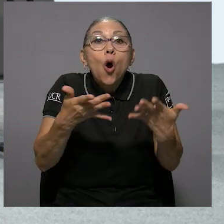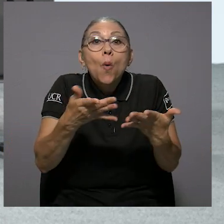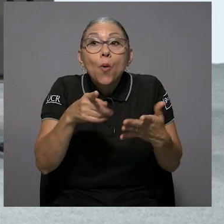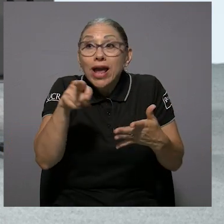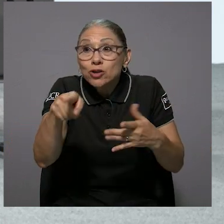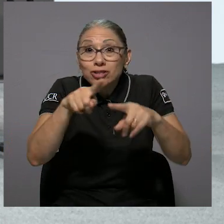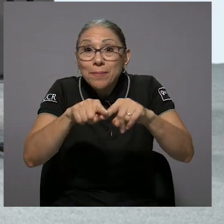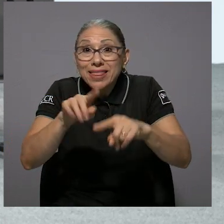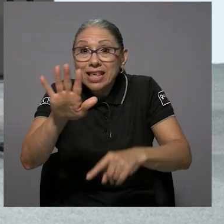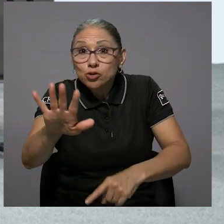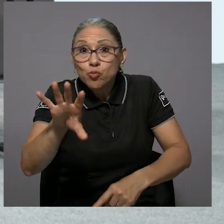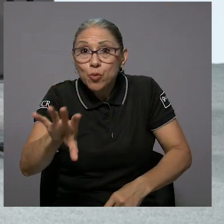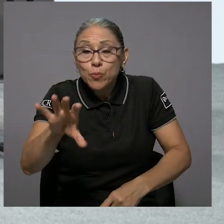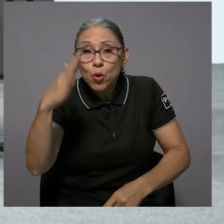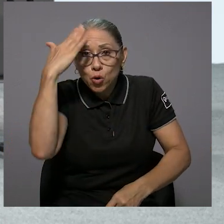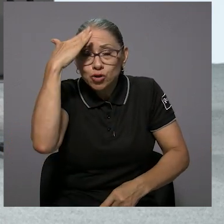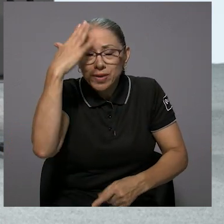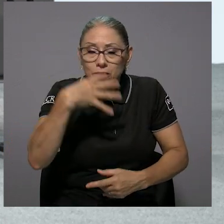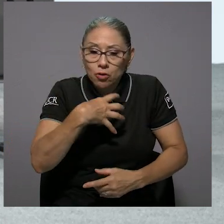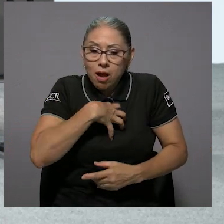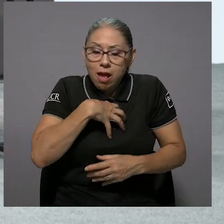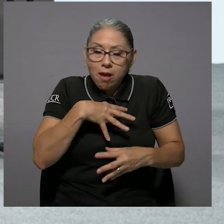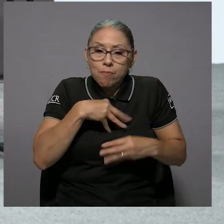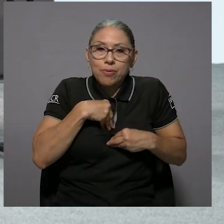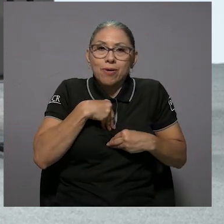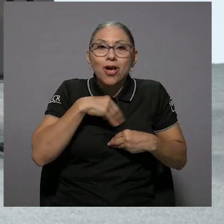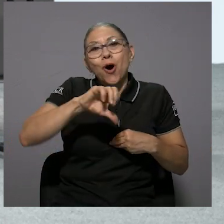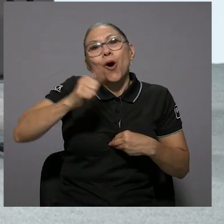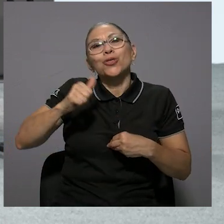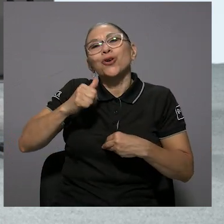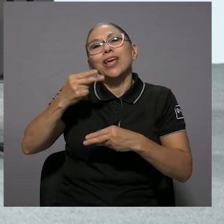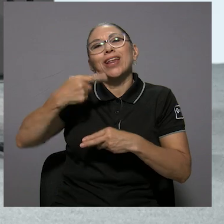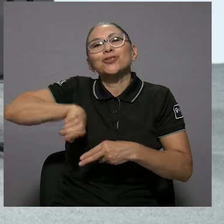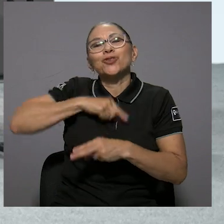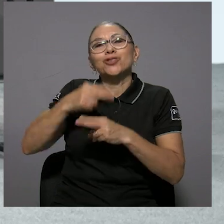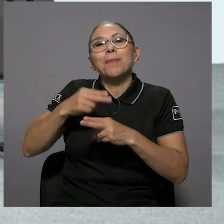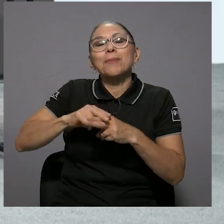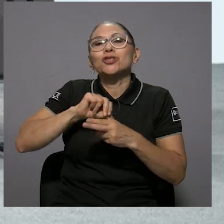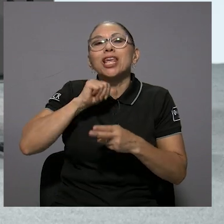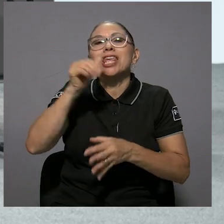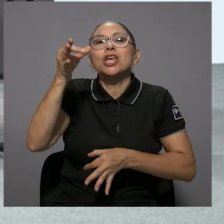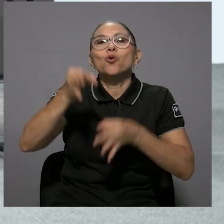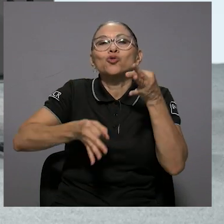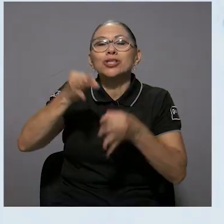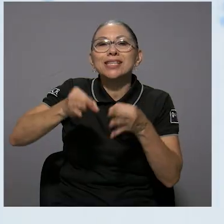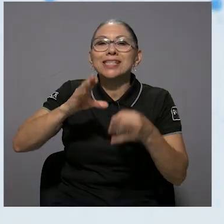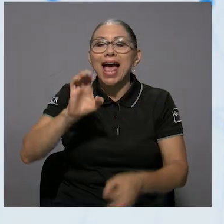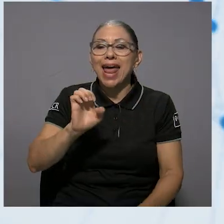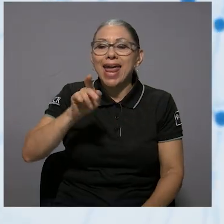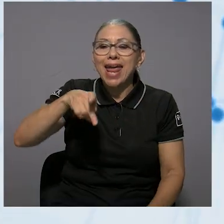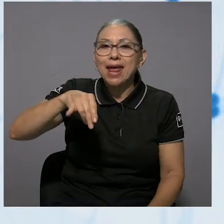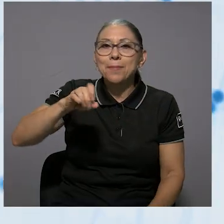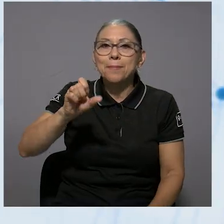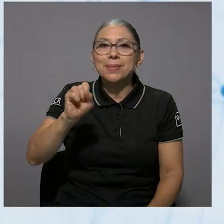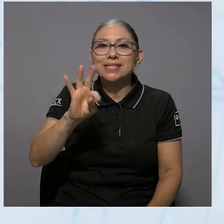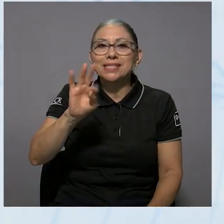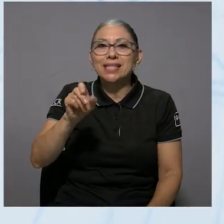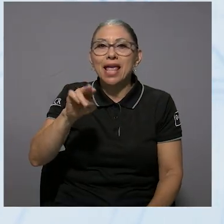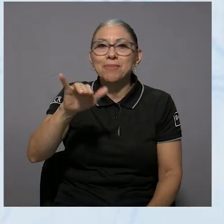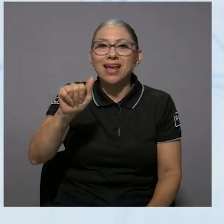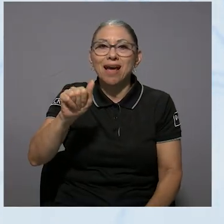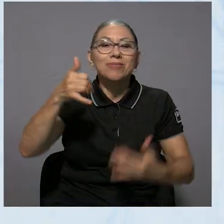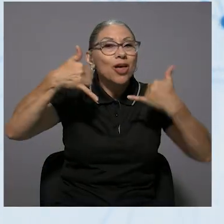de su conocimiento. Y la otra es lo que llamamos injusticia epistémica, o sea que todavía las personas no tienen el